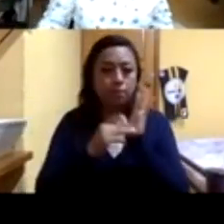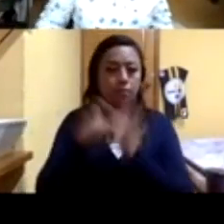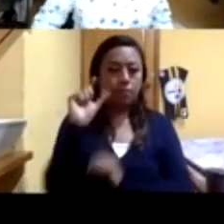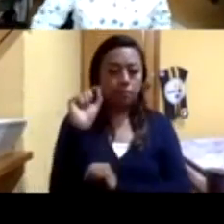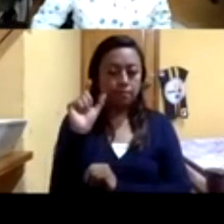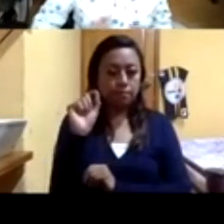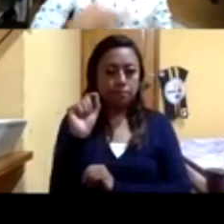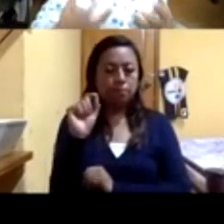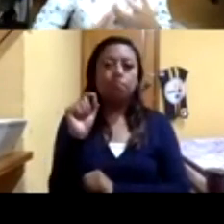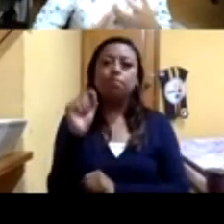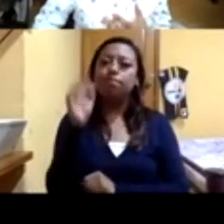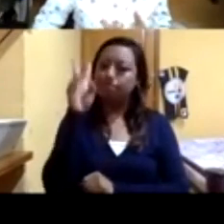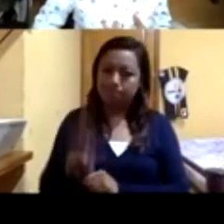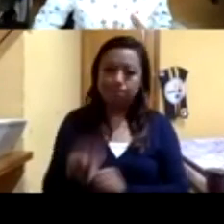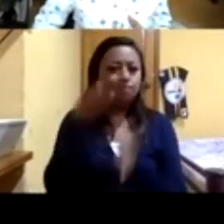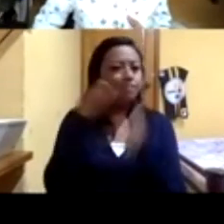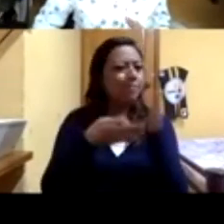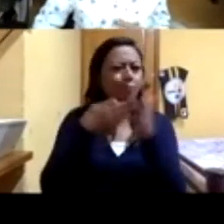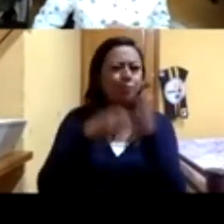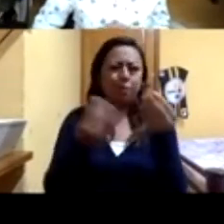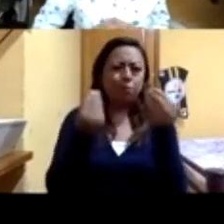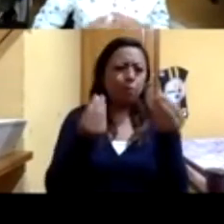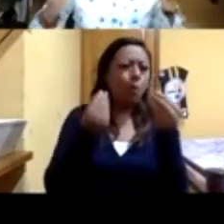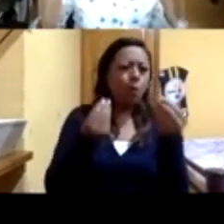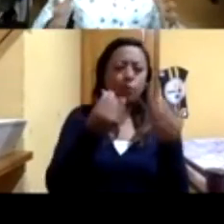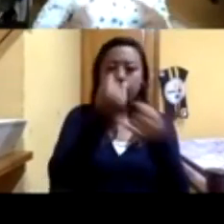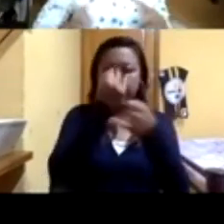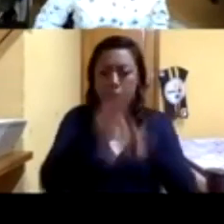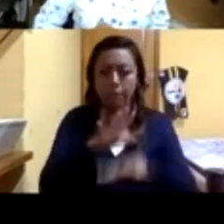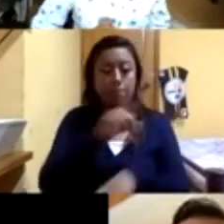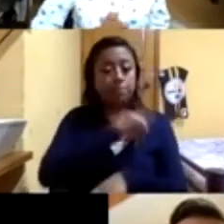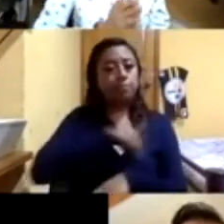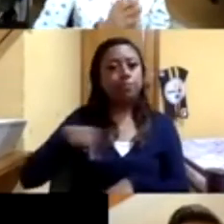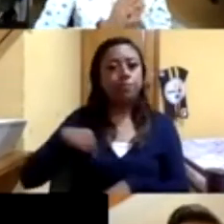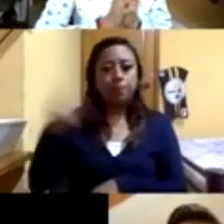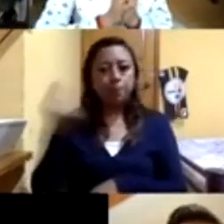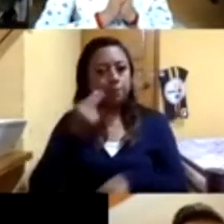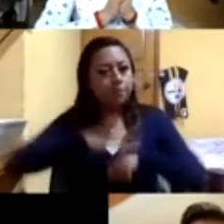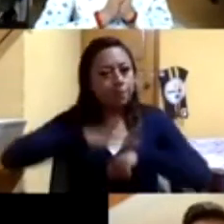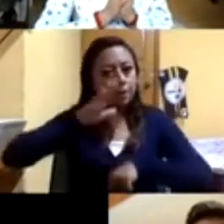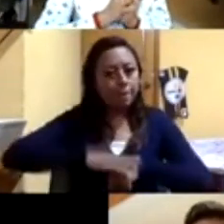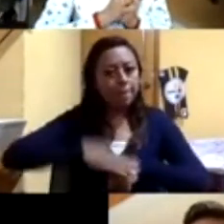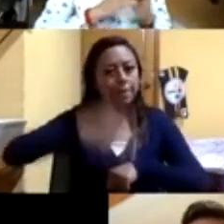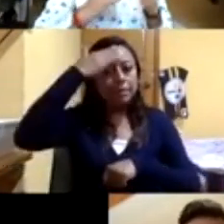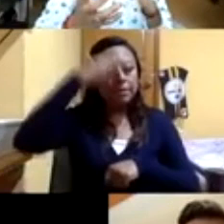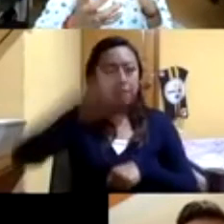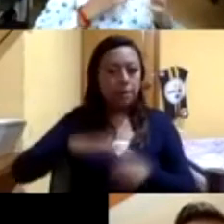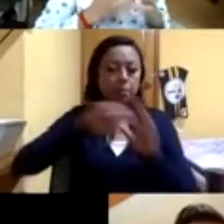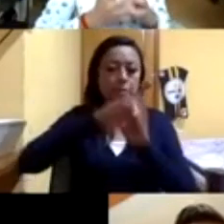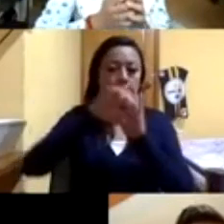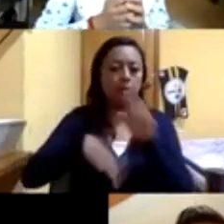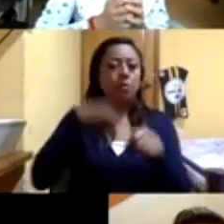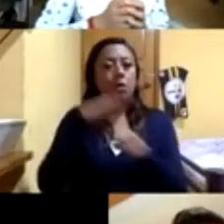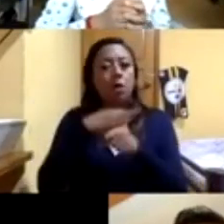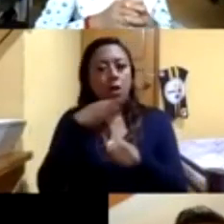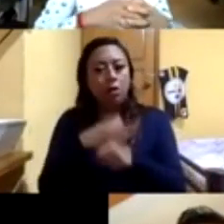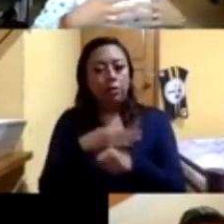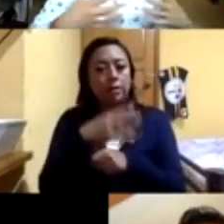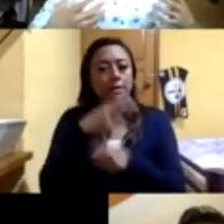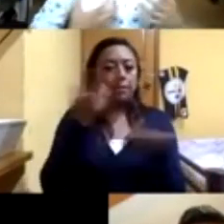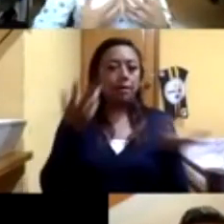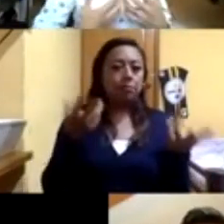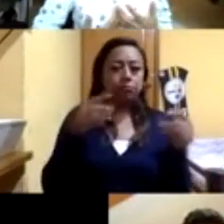carencia de información, necesitamos saber más, ¿no? Porque con esto de ampliación de plazos, de días inhábiles, en fin,